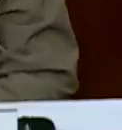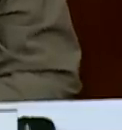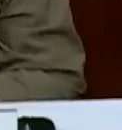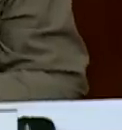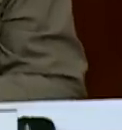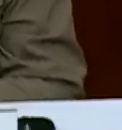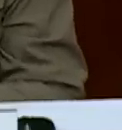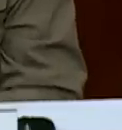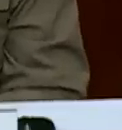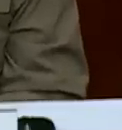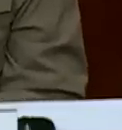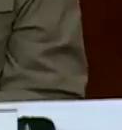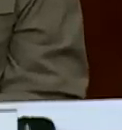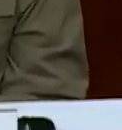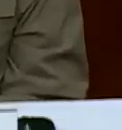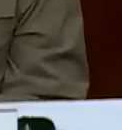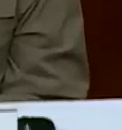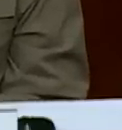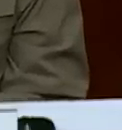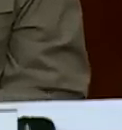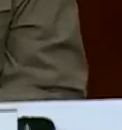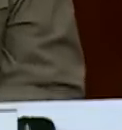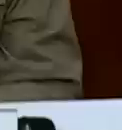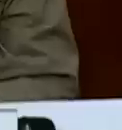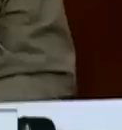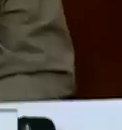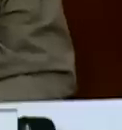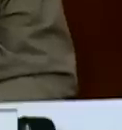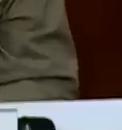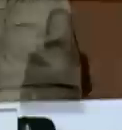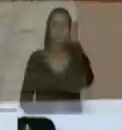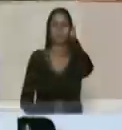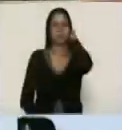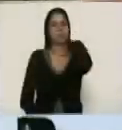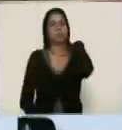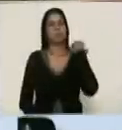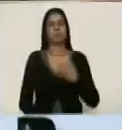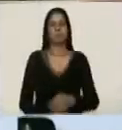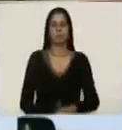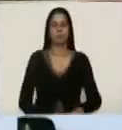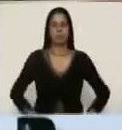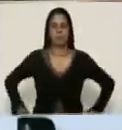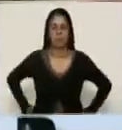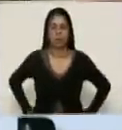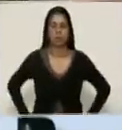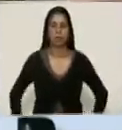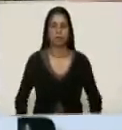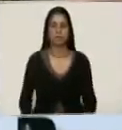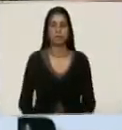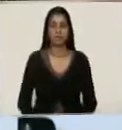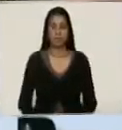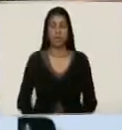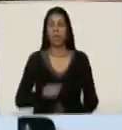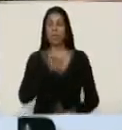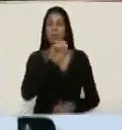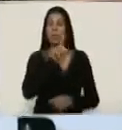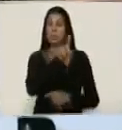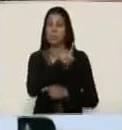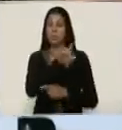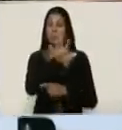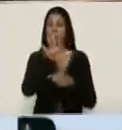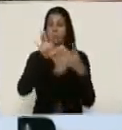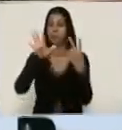Almagro no ha tocado a México, no opina sobre México, parecido ahorita un contenedor con 157 cuerpos